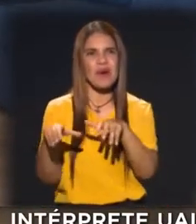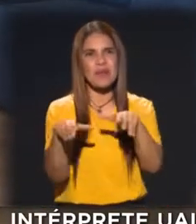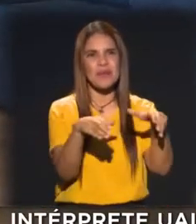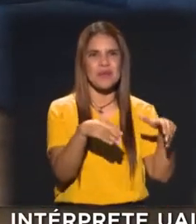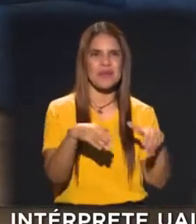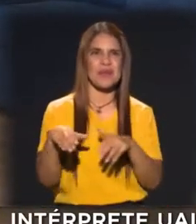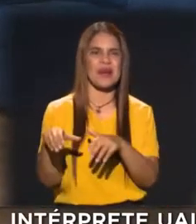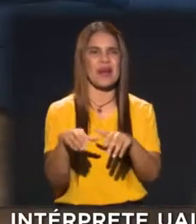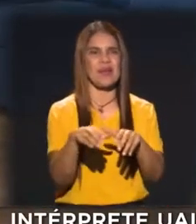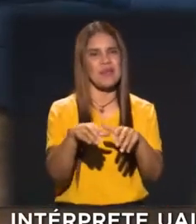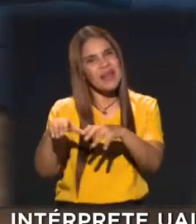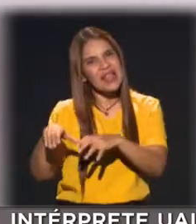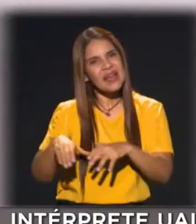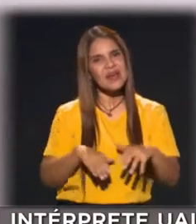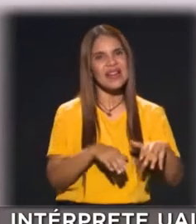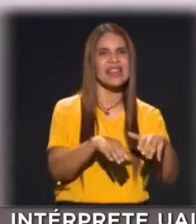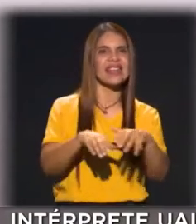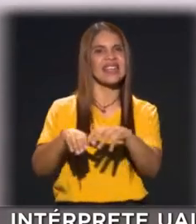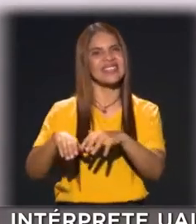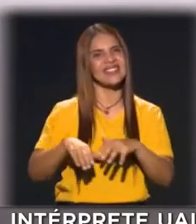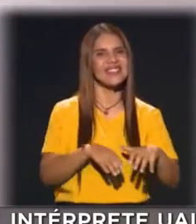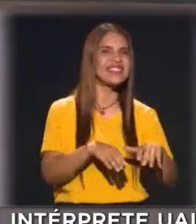moviendo, me devuelvo,